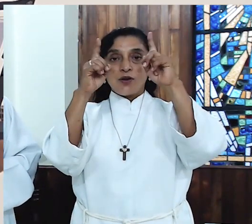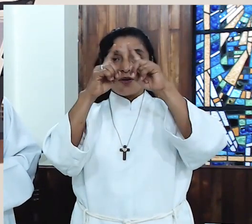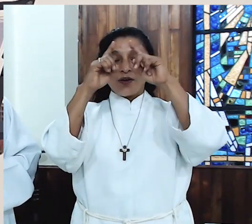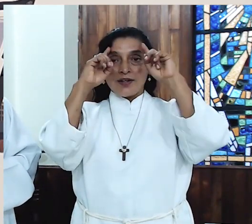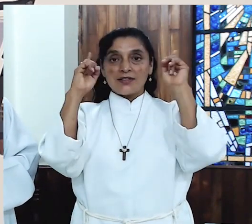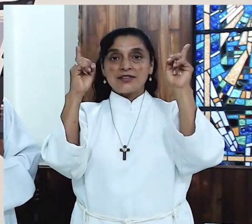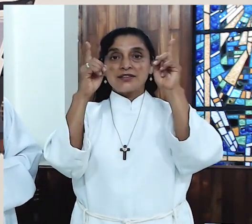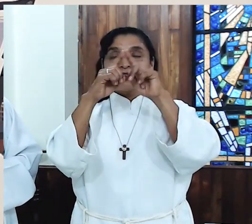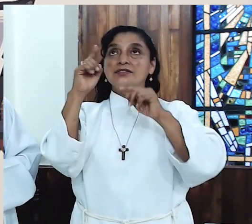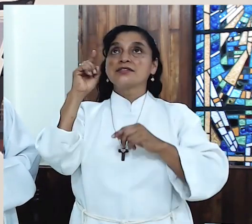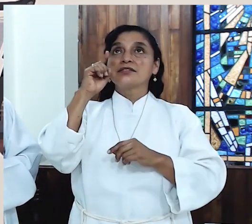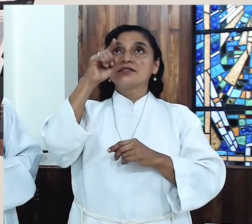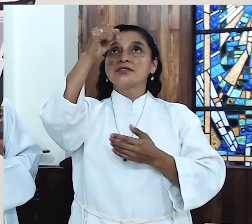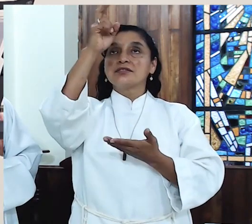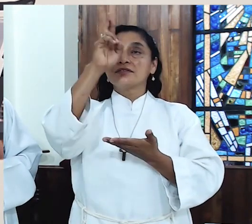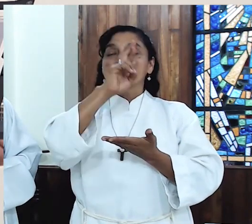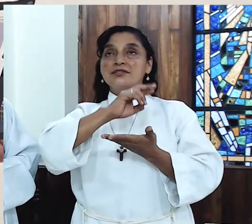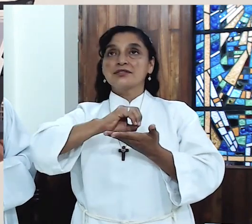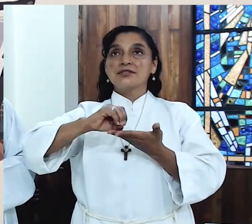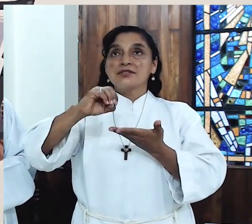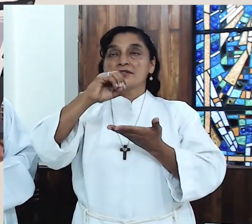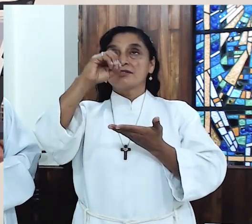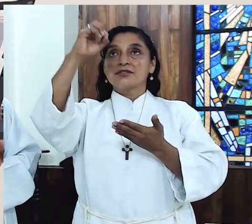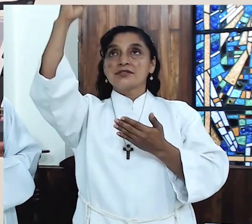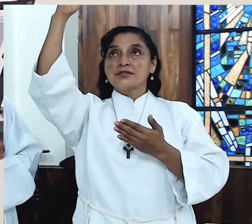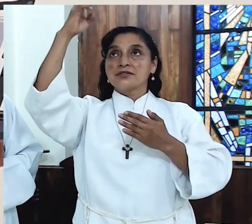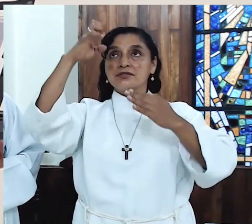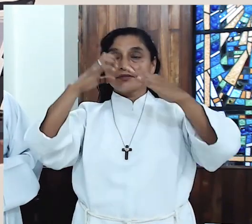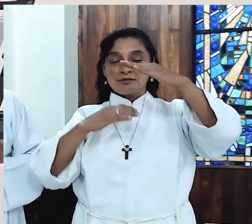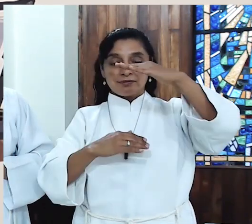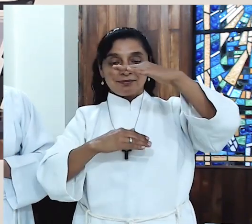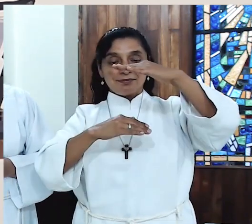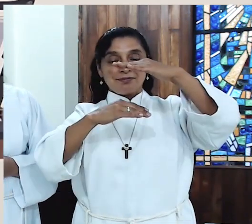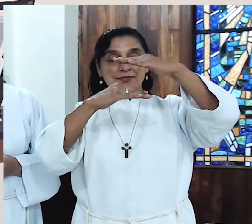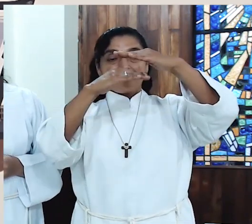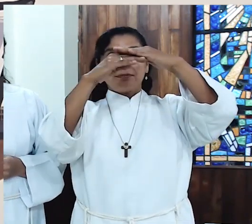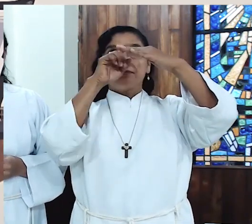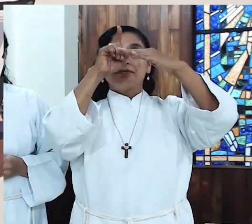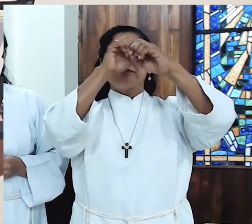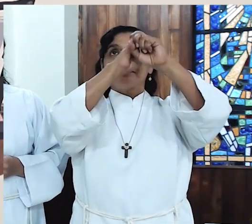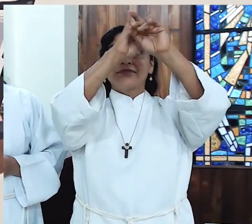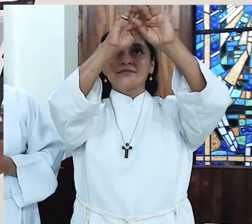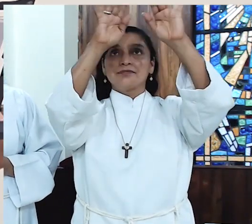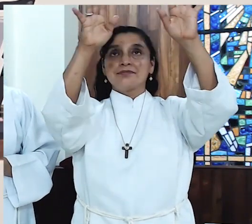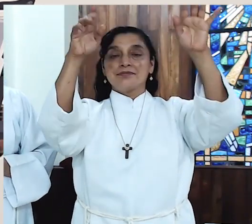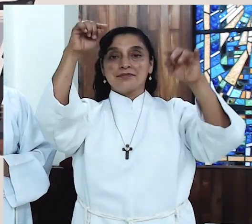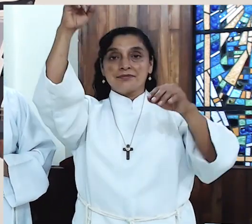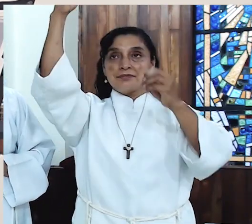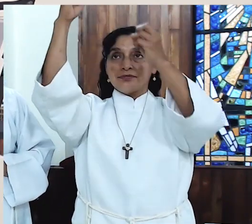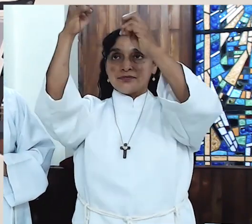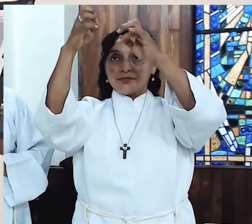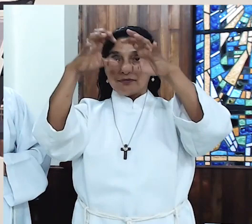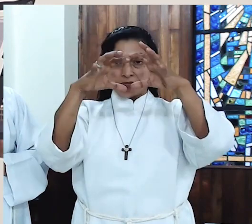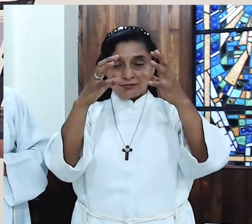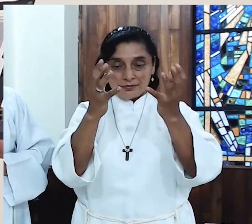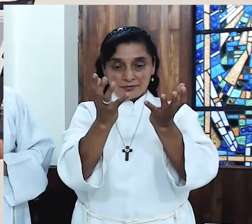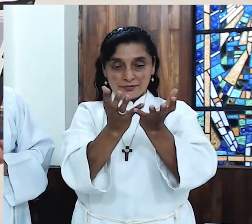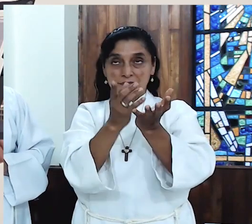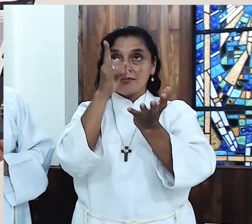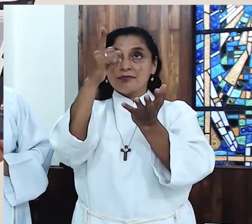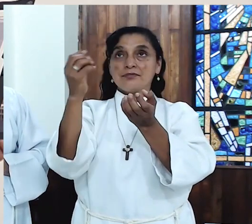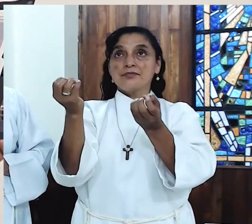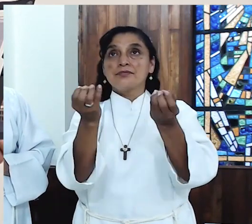santo, santo es el Señor. Llenos están el cielo y la tierra de